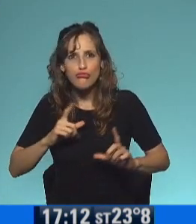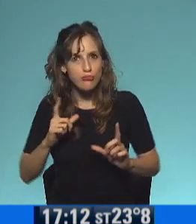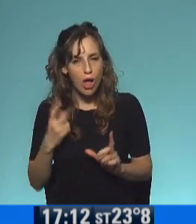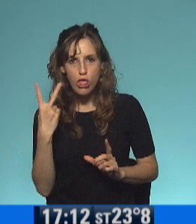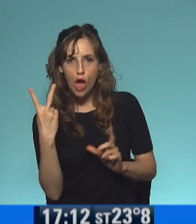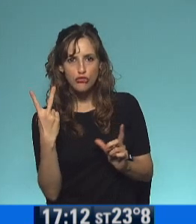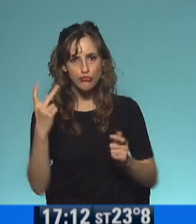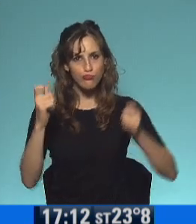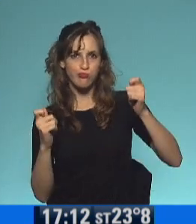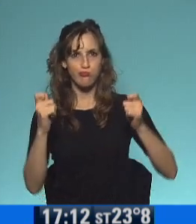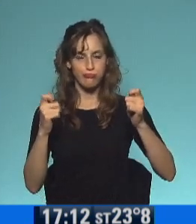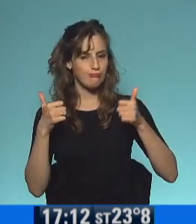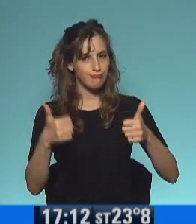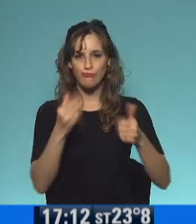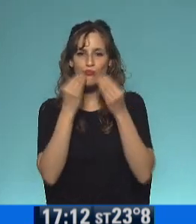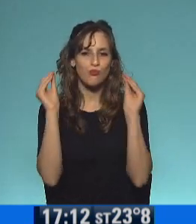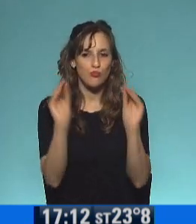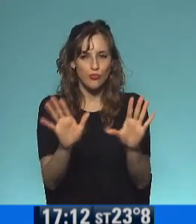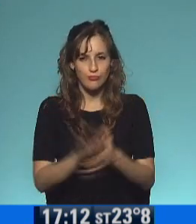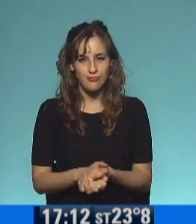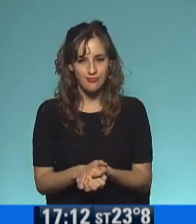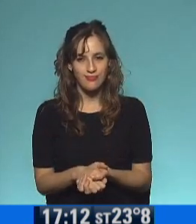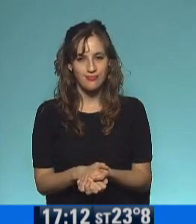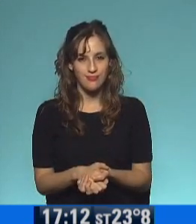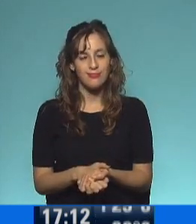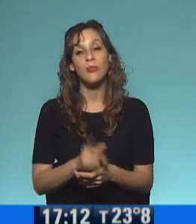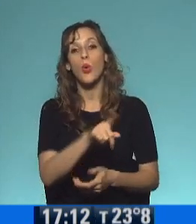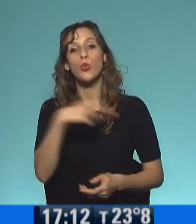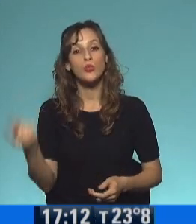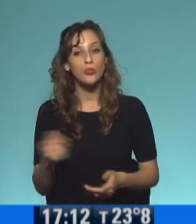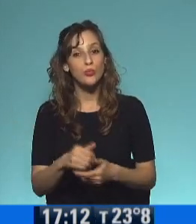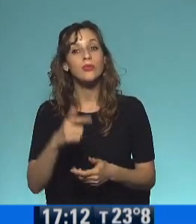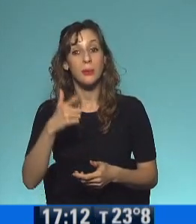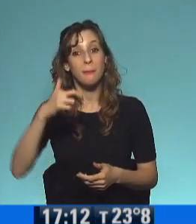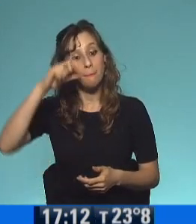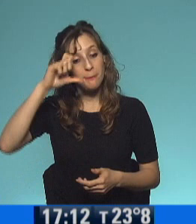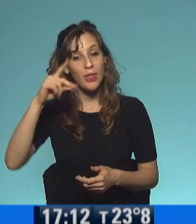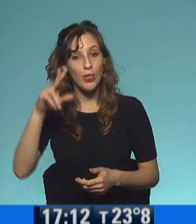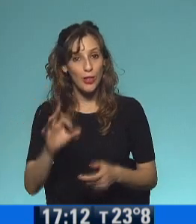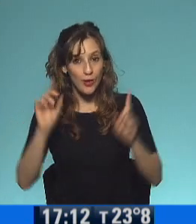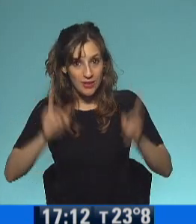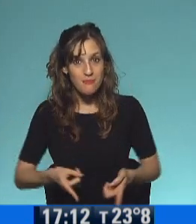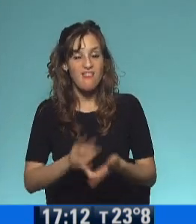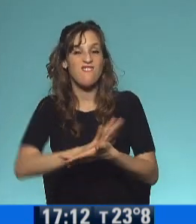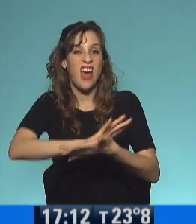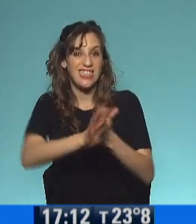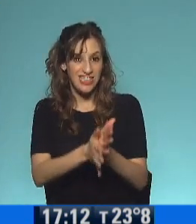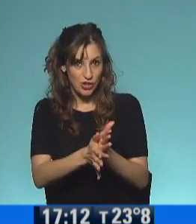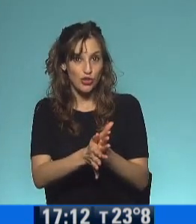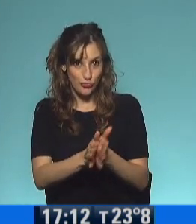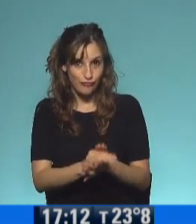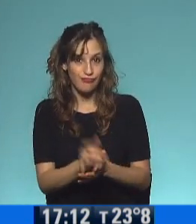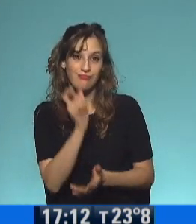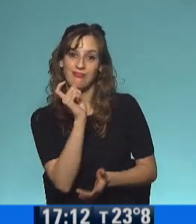¡Wow! ¡Beso enorme, Pedro! ¡Beso enorme, Santa Fe! Y ahí tenemos a Pedro también, que está señalando, por supuesto, la